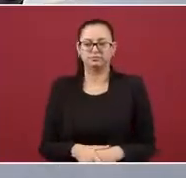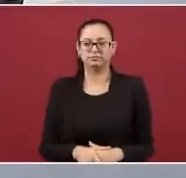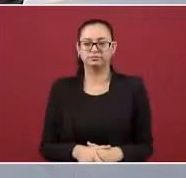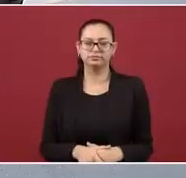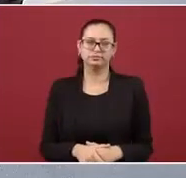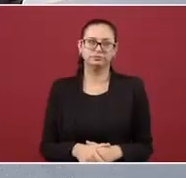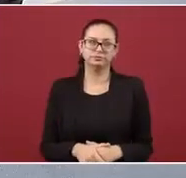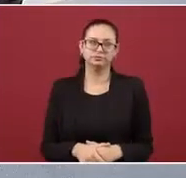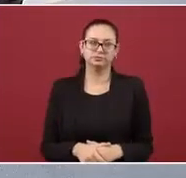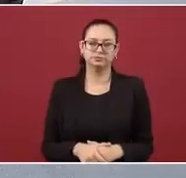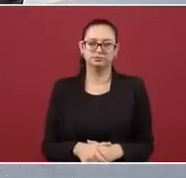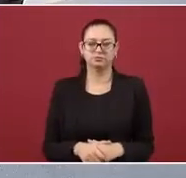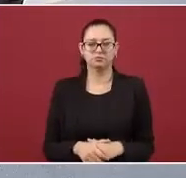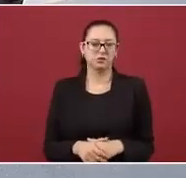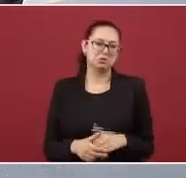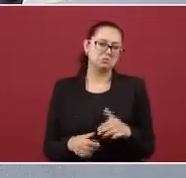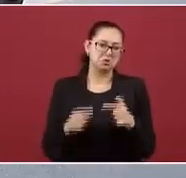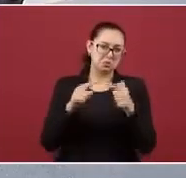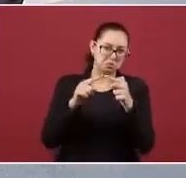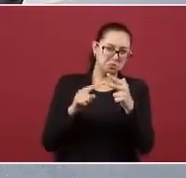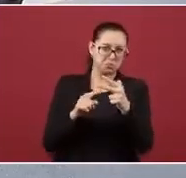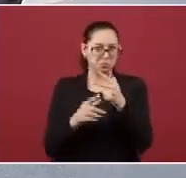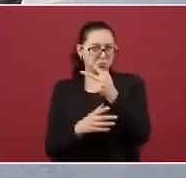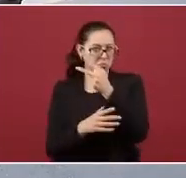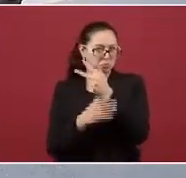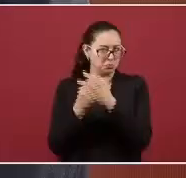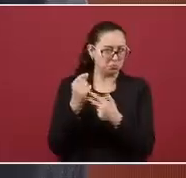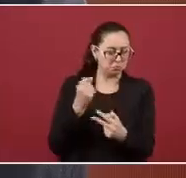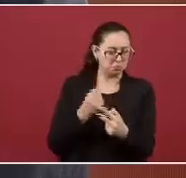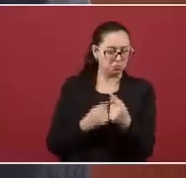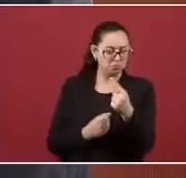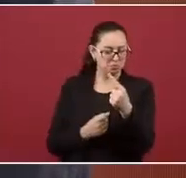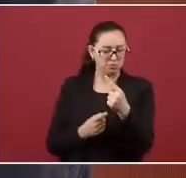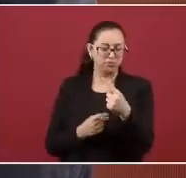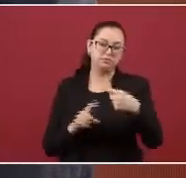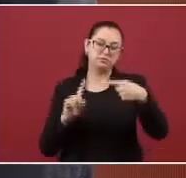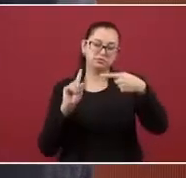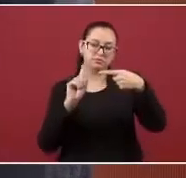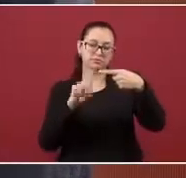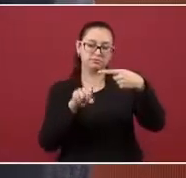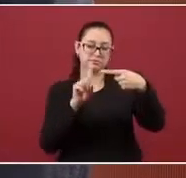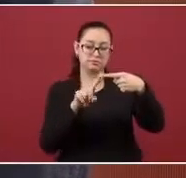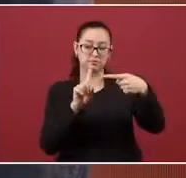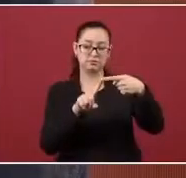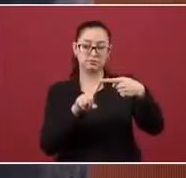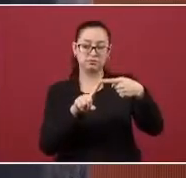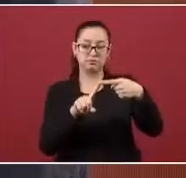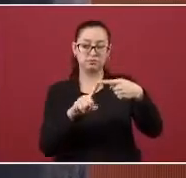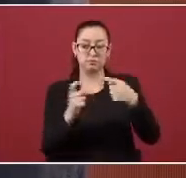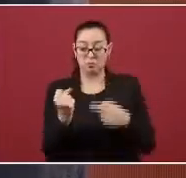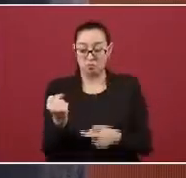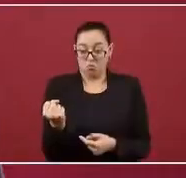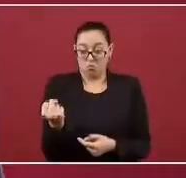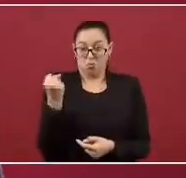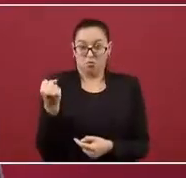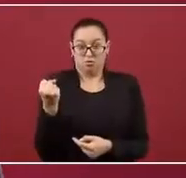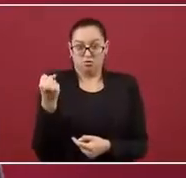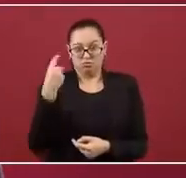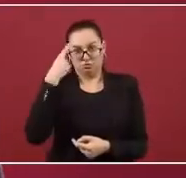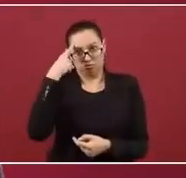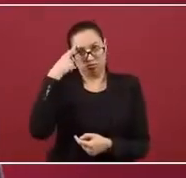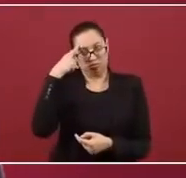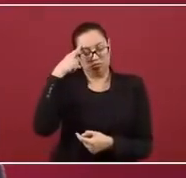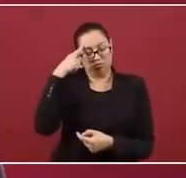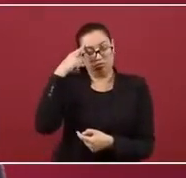dos que se combinan. Una es, el poder atonta a